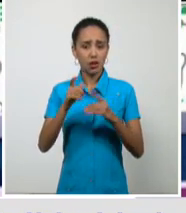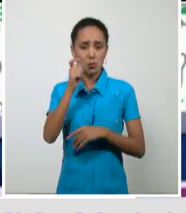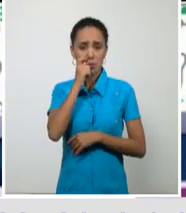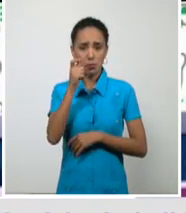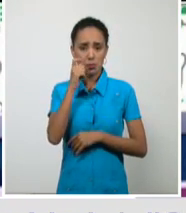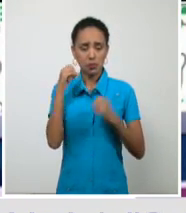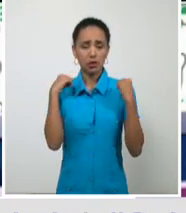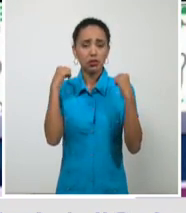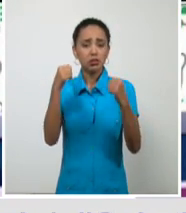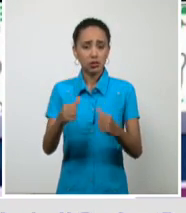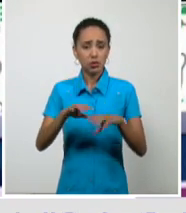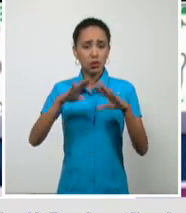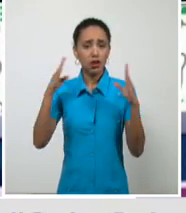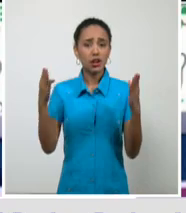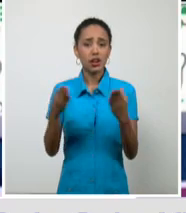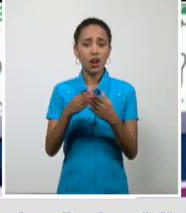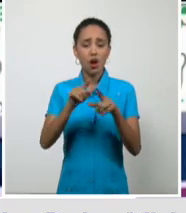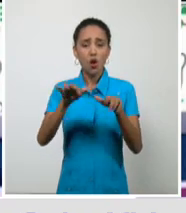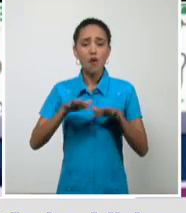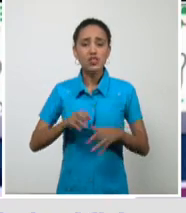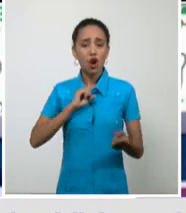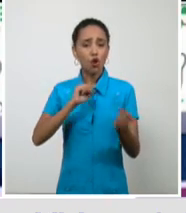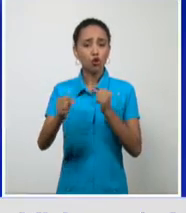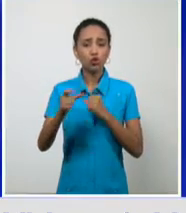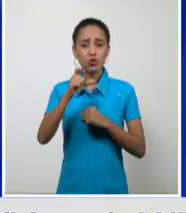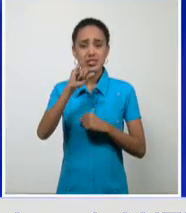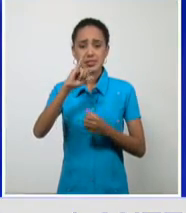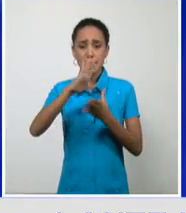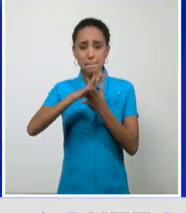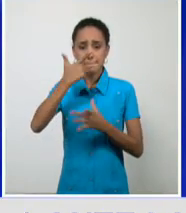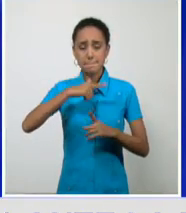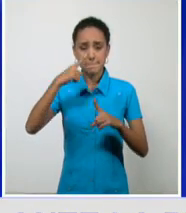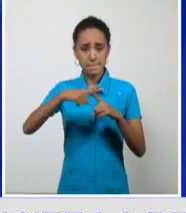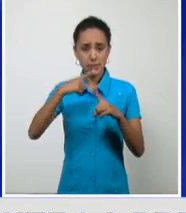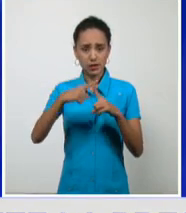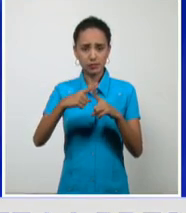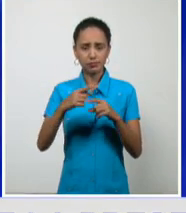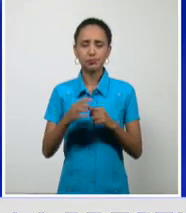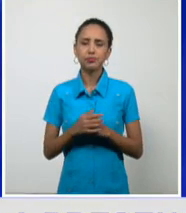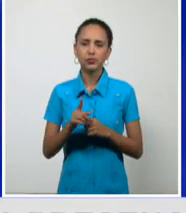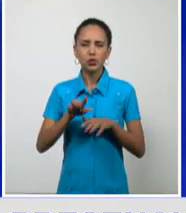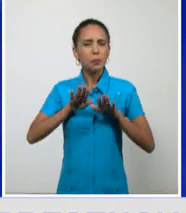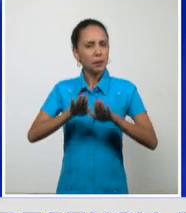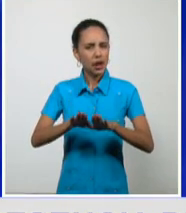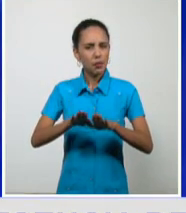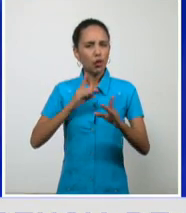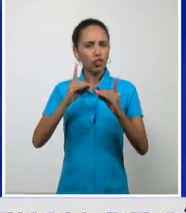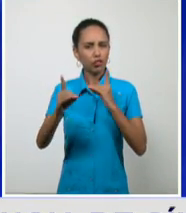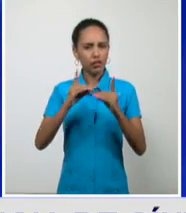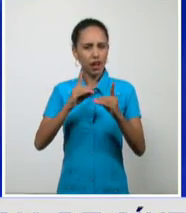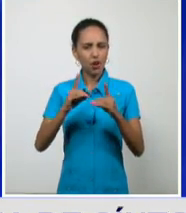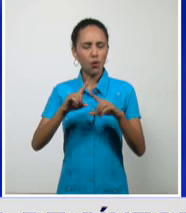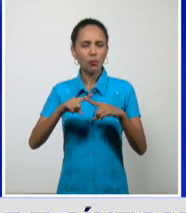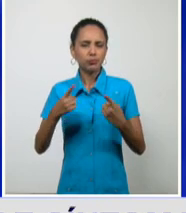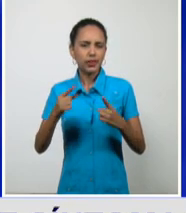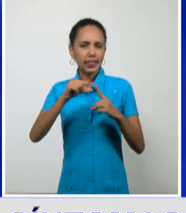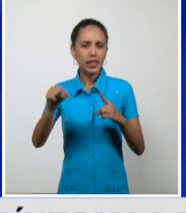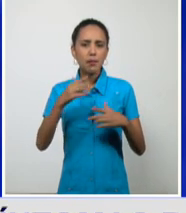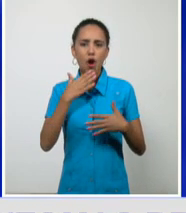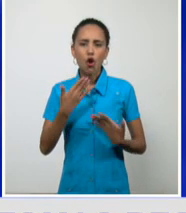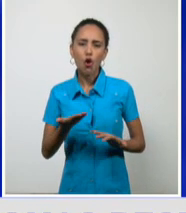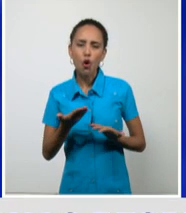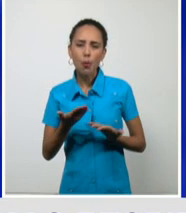director general de la Oficina Regulatoria del SIGMA. Nos detuvimos en nuestra conversación acerca del combate a este comercio